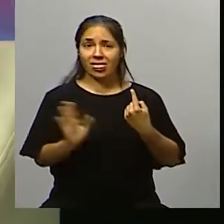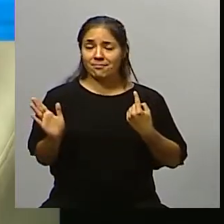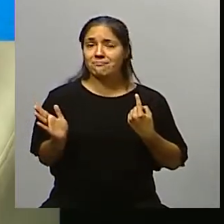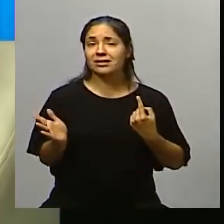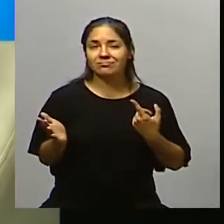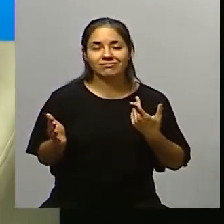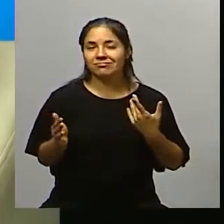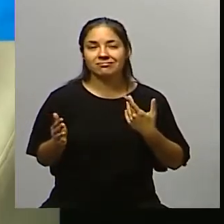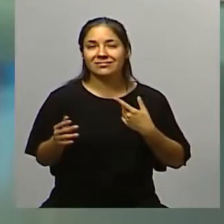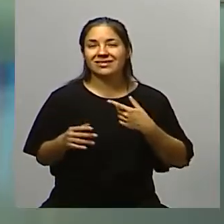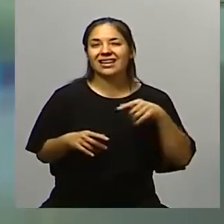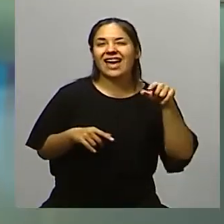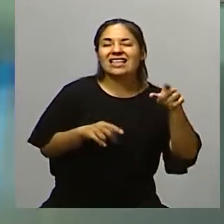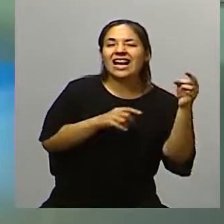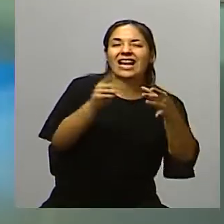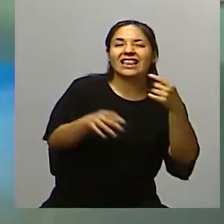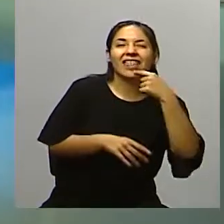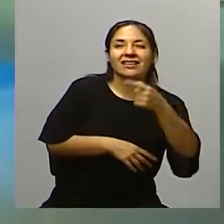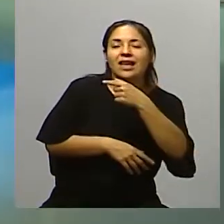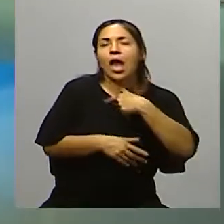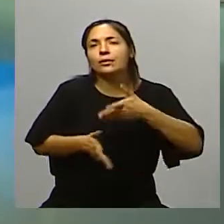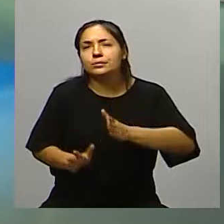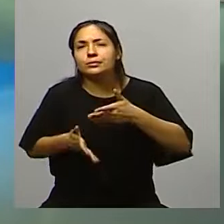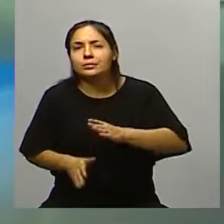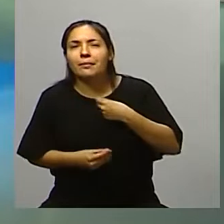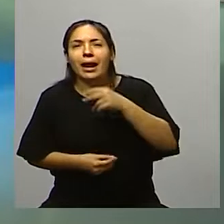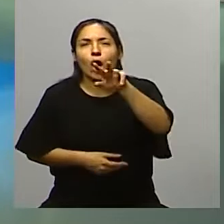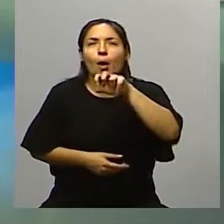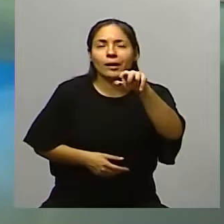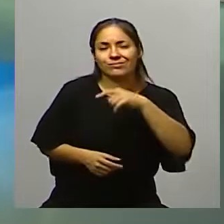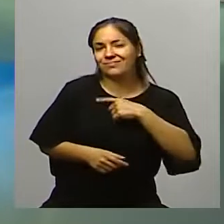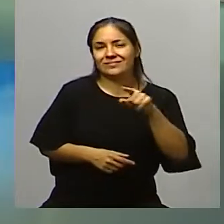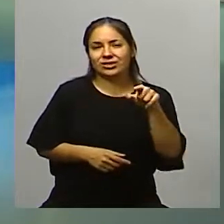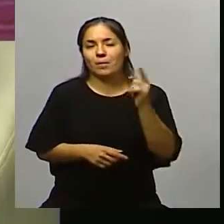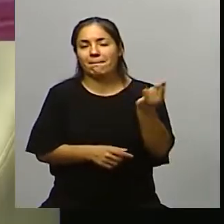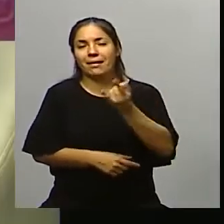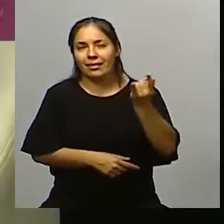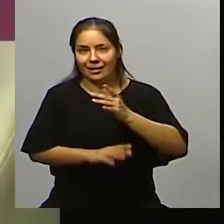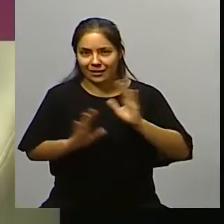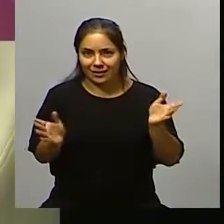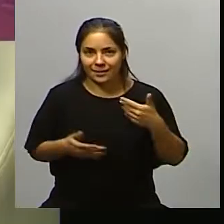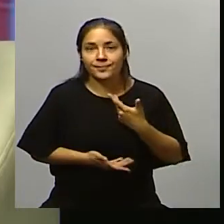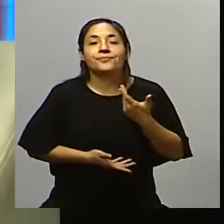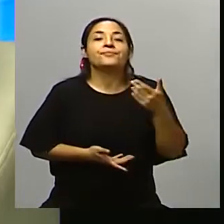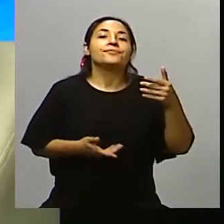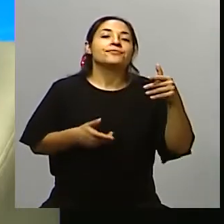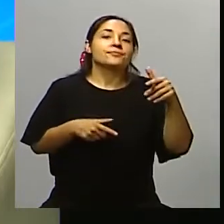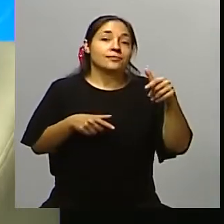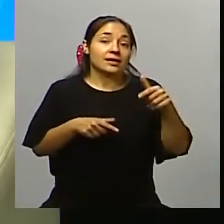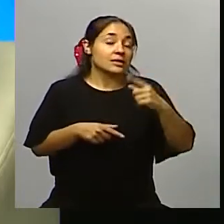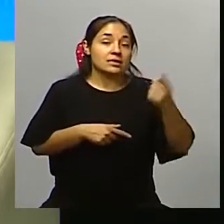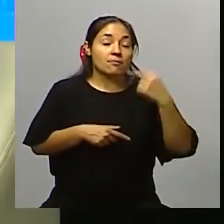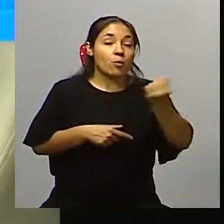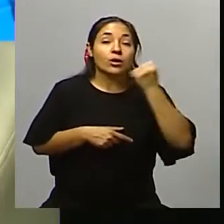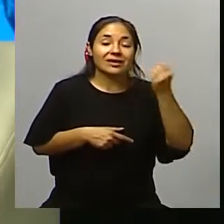Así que bueno, me parece que son discusiones que tenemos que dar, por supuesto, y tenemos que saldar, pero siempre partiendo desde valores,